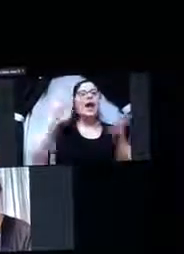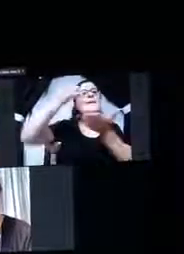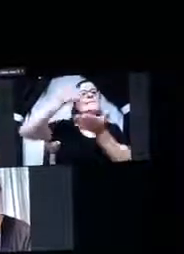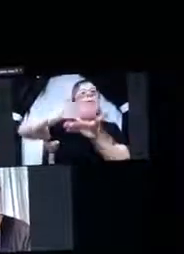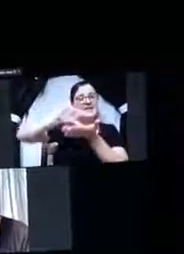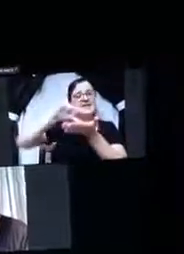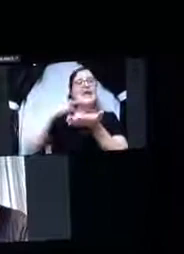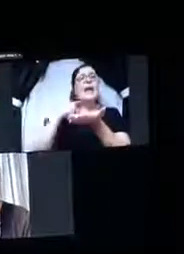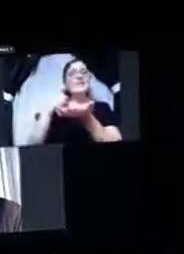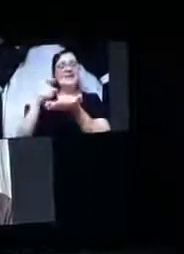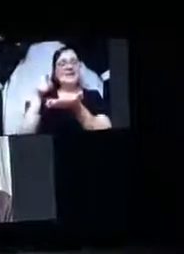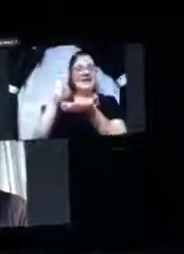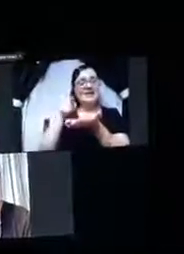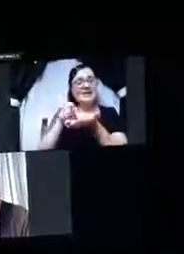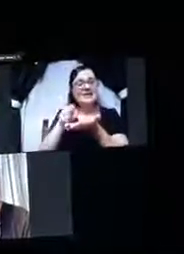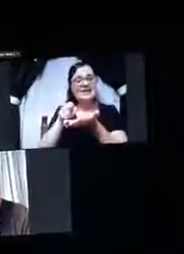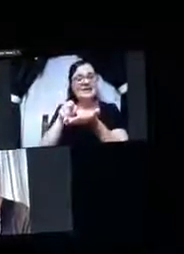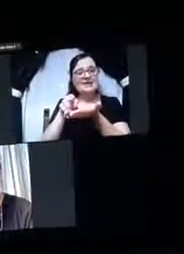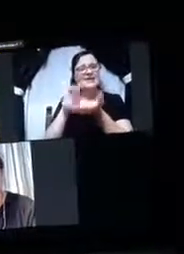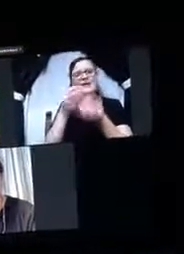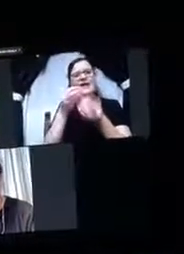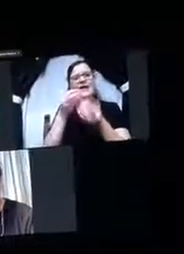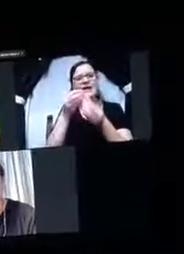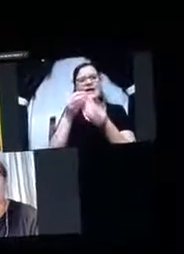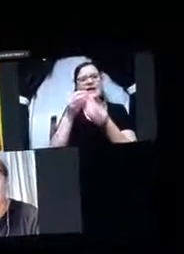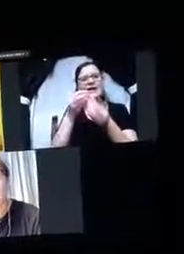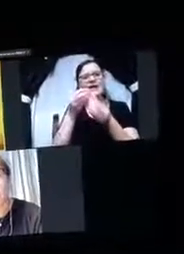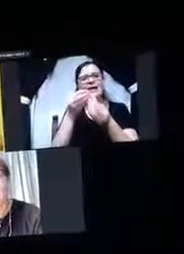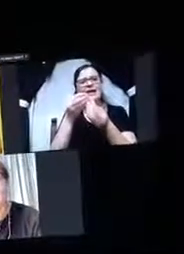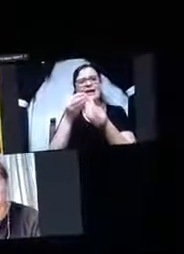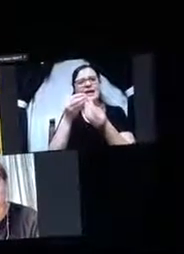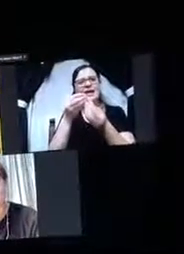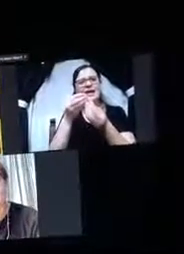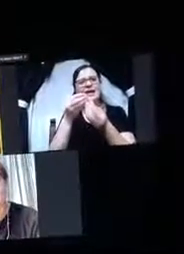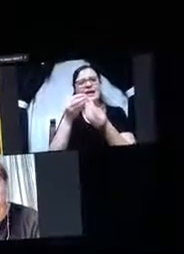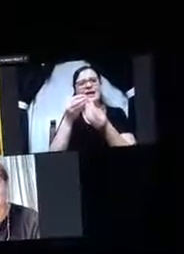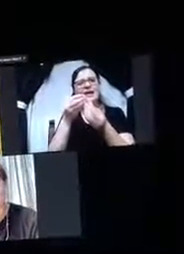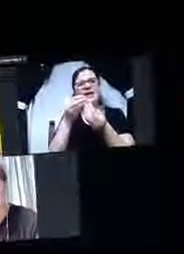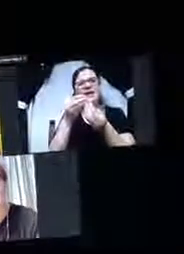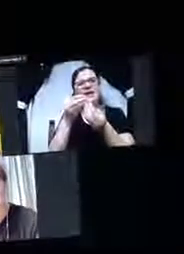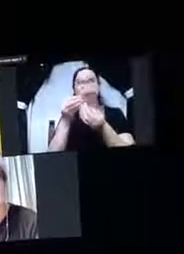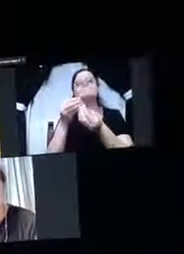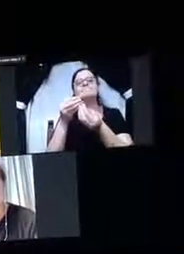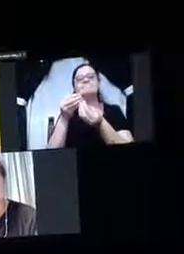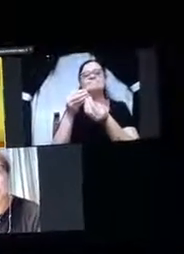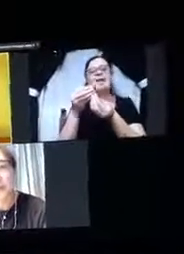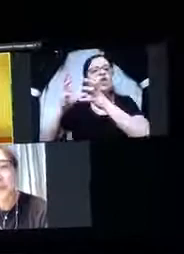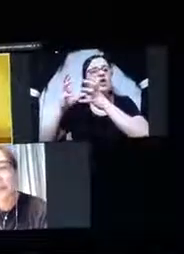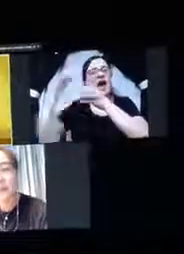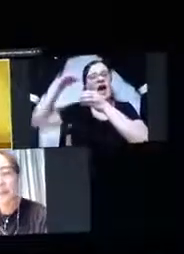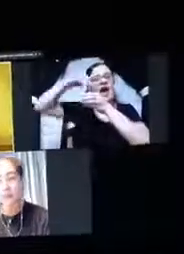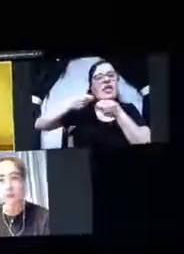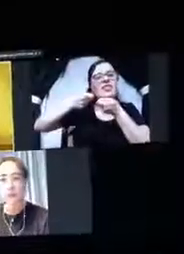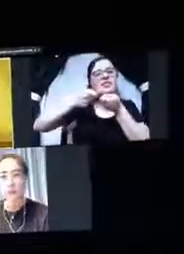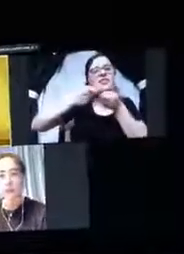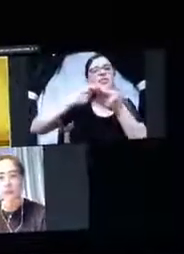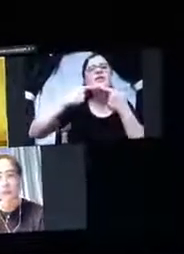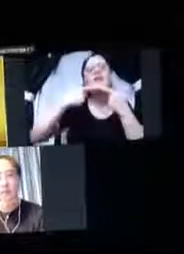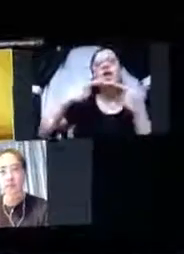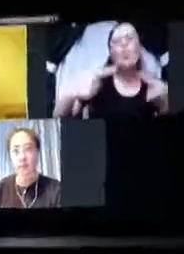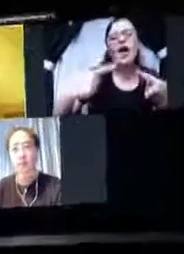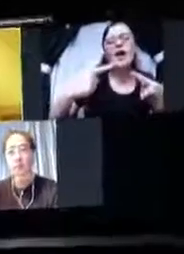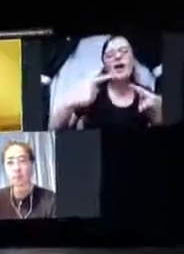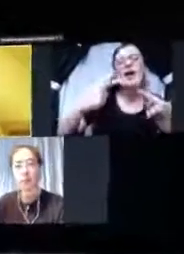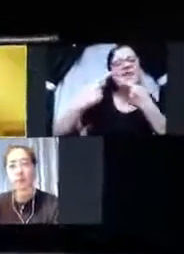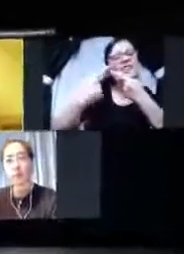indica la parte de la fonoaudiología, ¿sí? Nos indica la parte de la fonoaudiología que estimula el